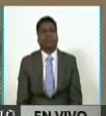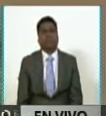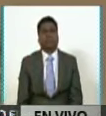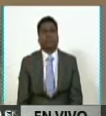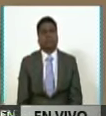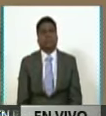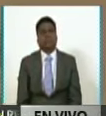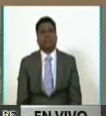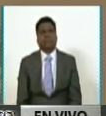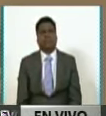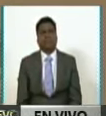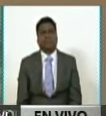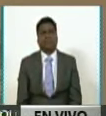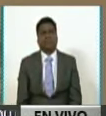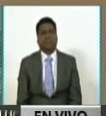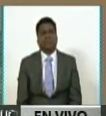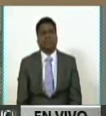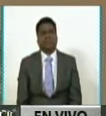Ejército Bolivariano.